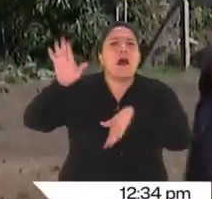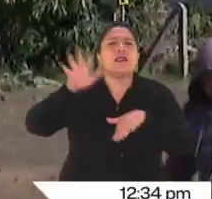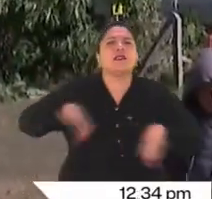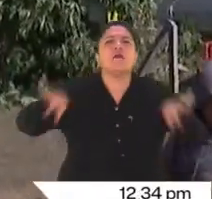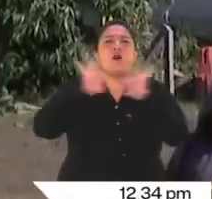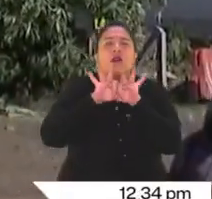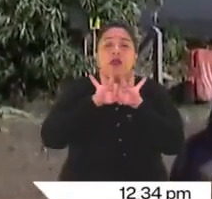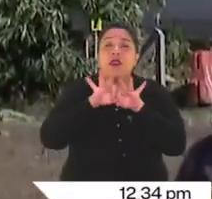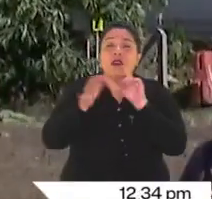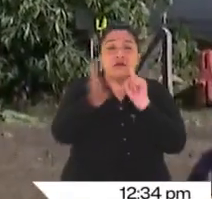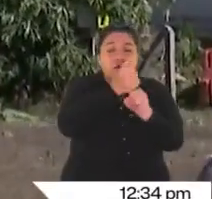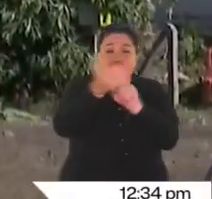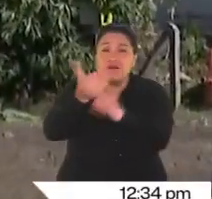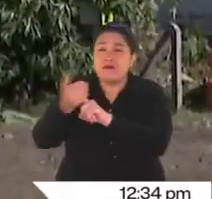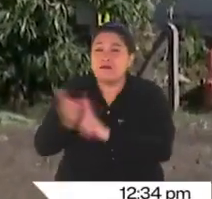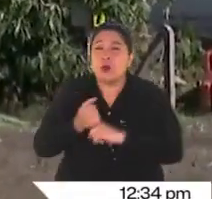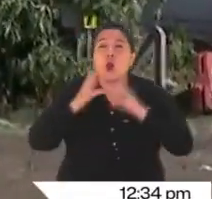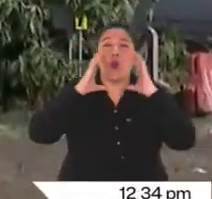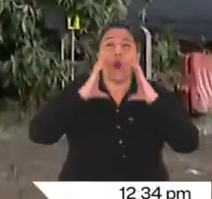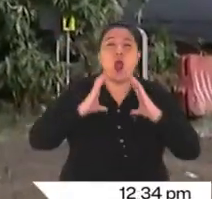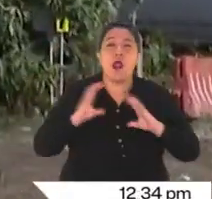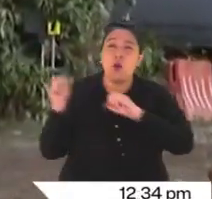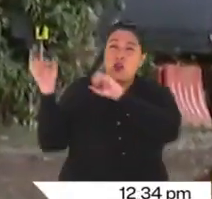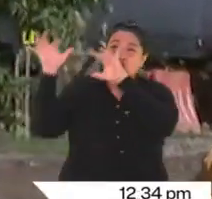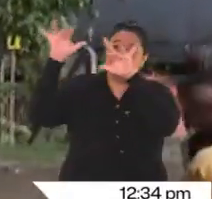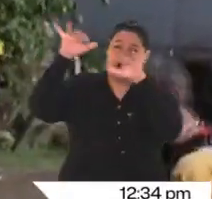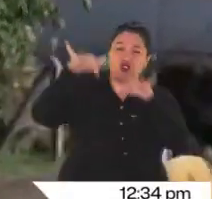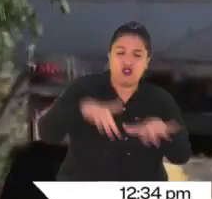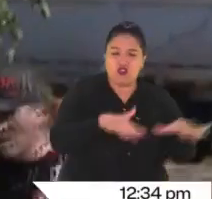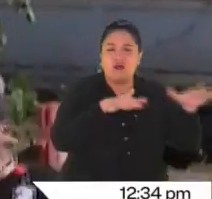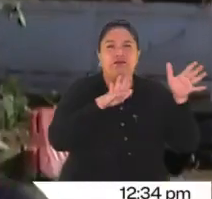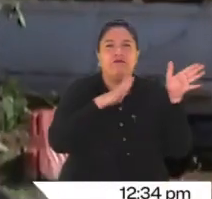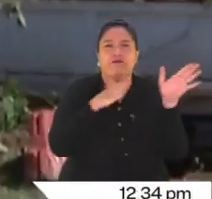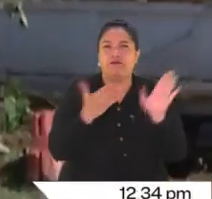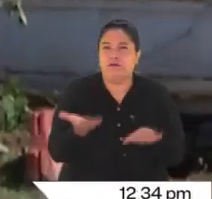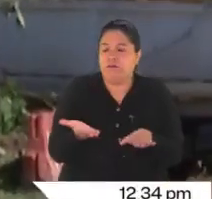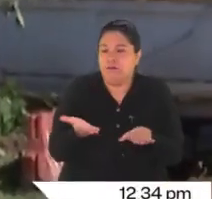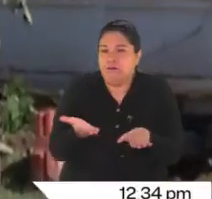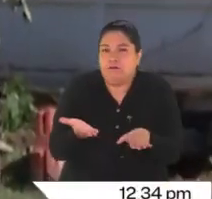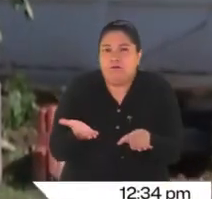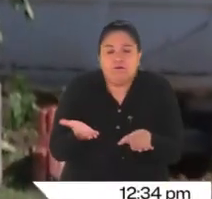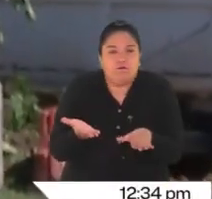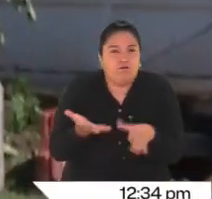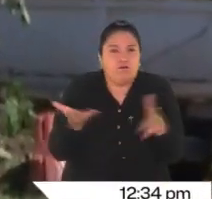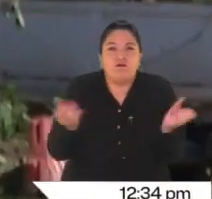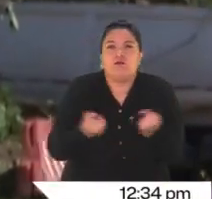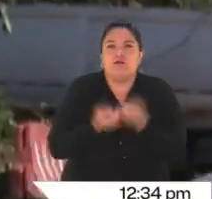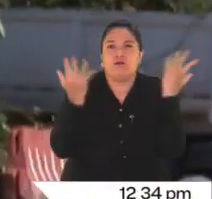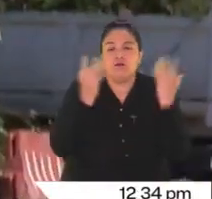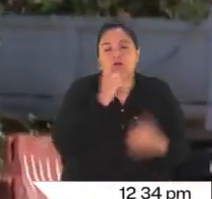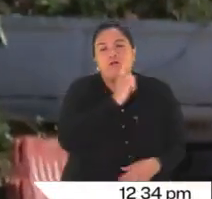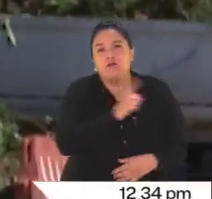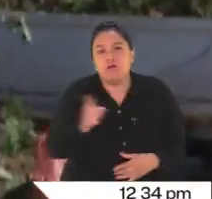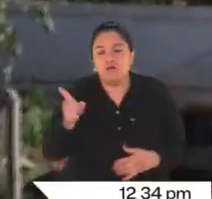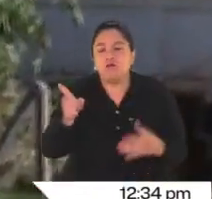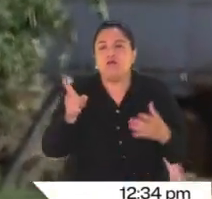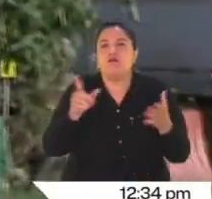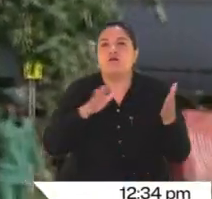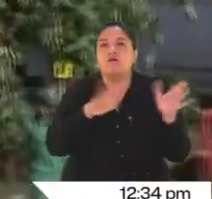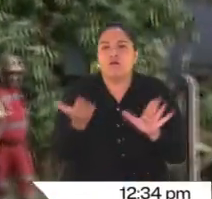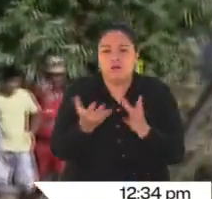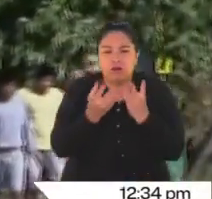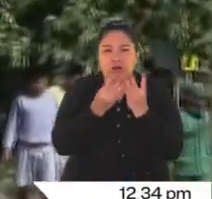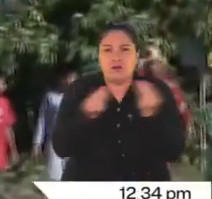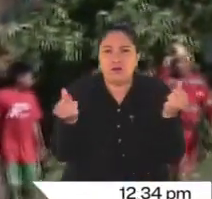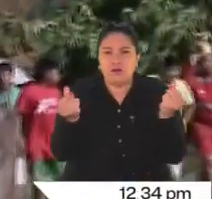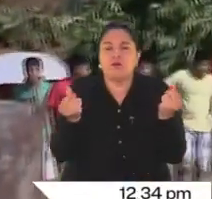los cuerpos que quedaron bajo la tierra. Es incierto aún el número de personas que estarían desaparecidas porque